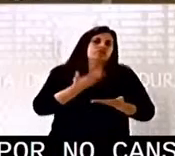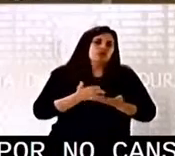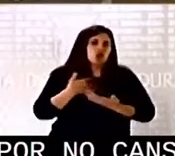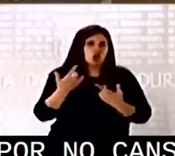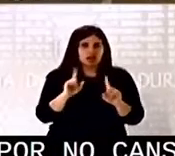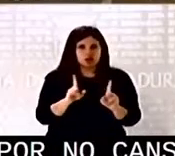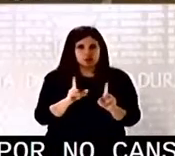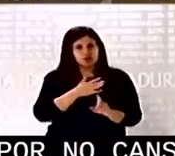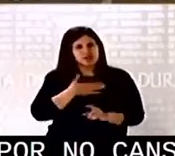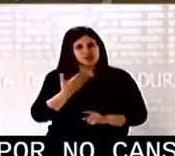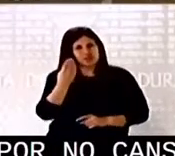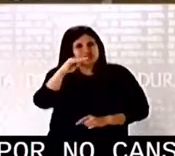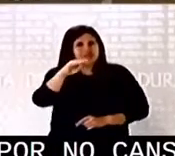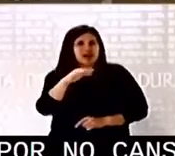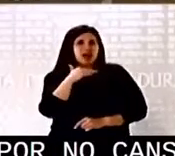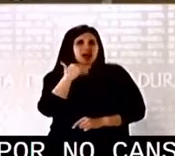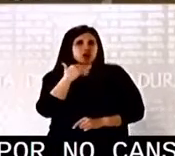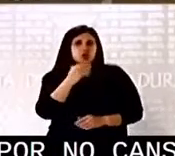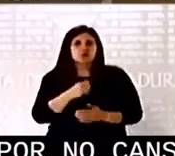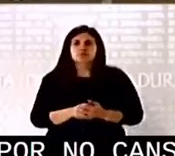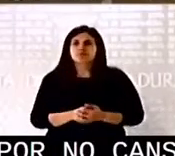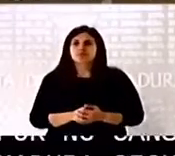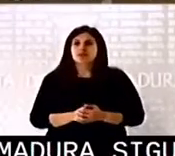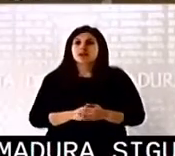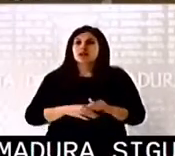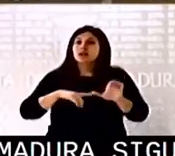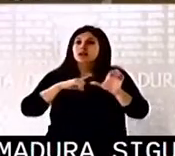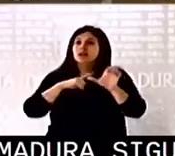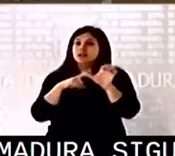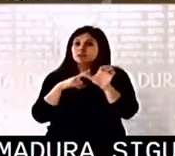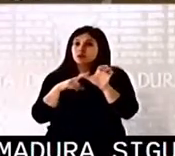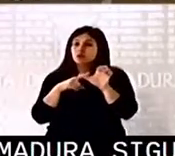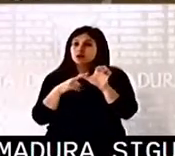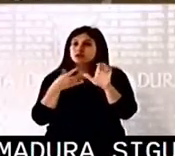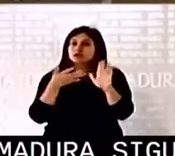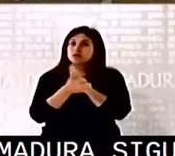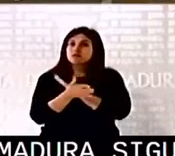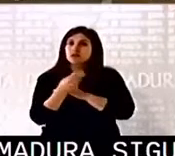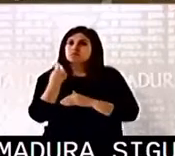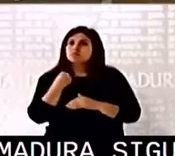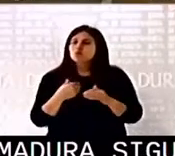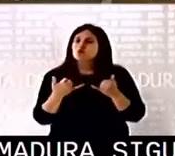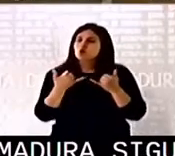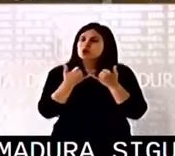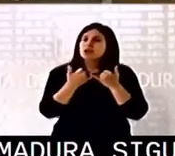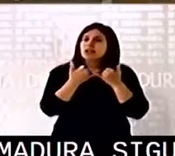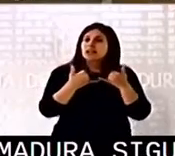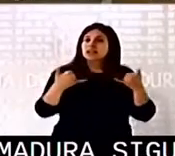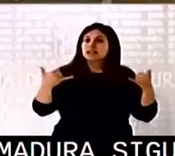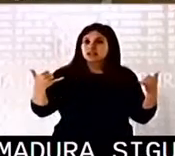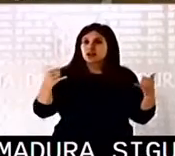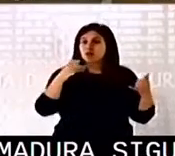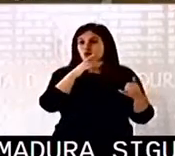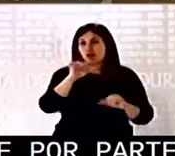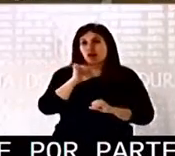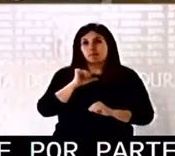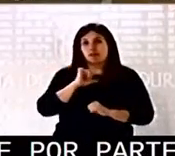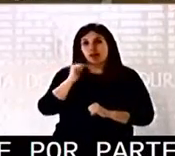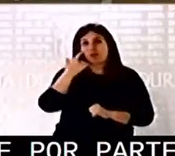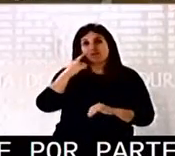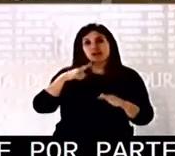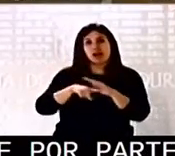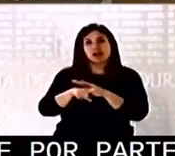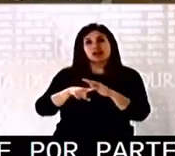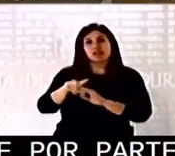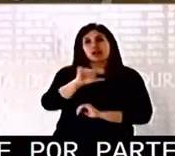algo. Extremadura sigue en la línea de que, en cuanto se autorice por parte de la Agencia Europea del